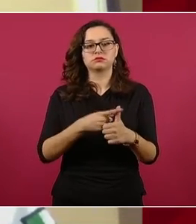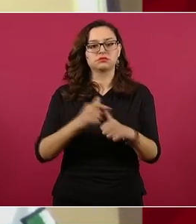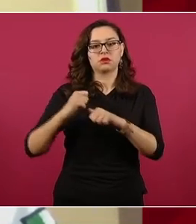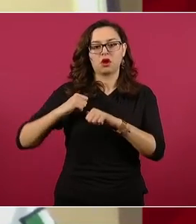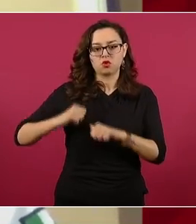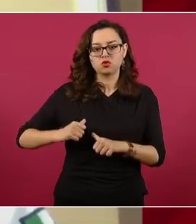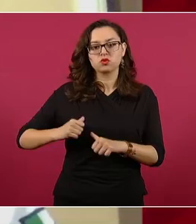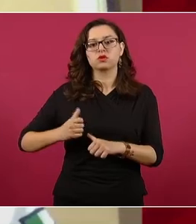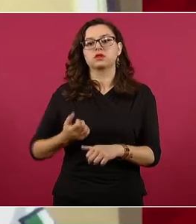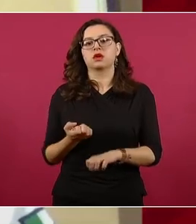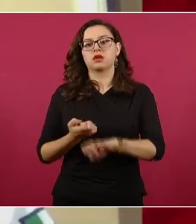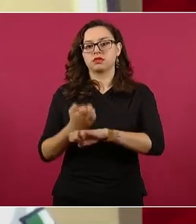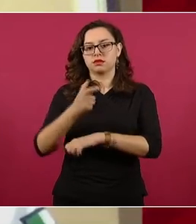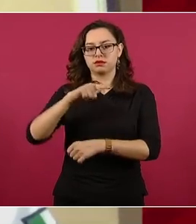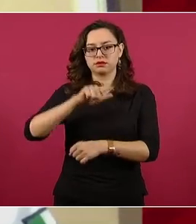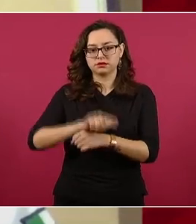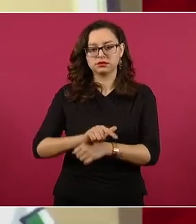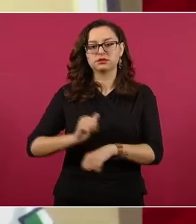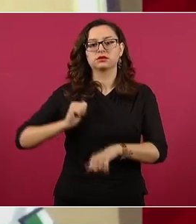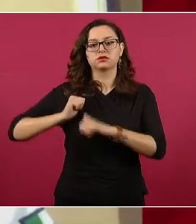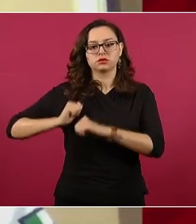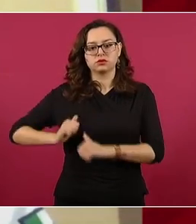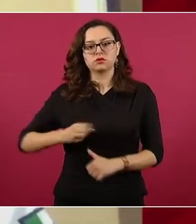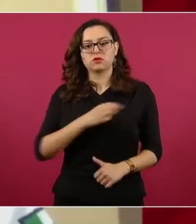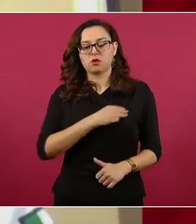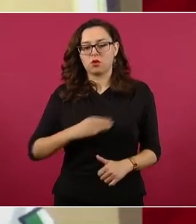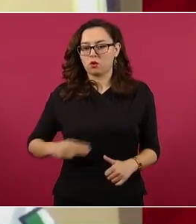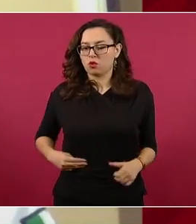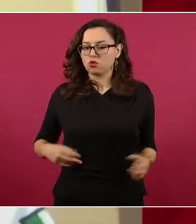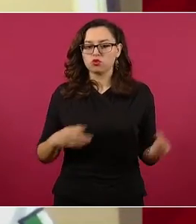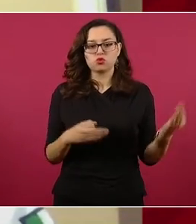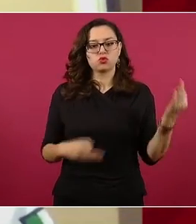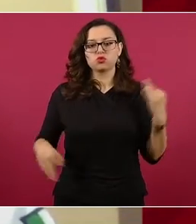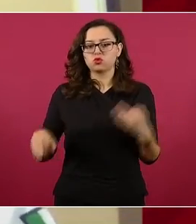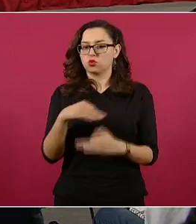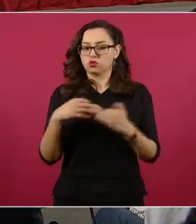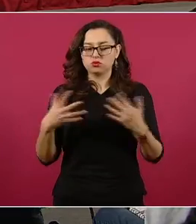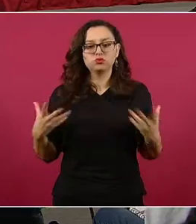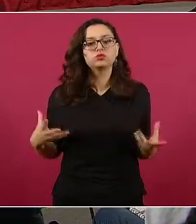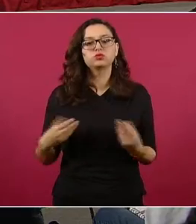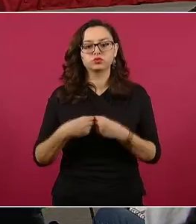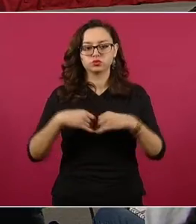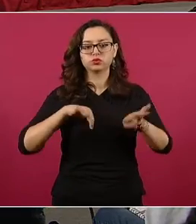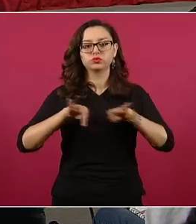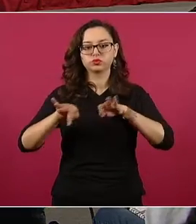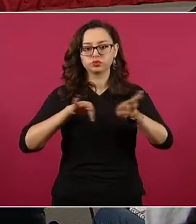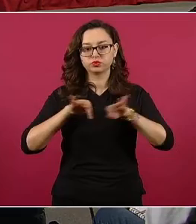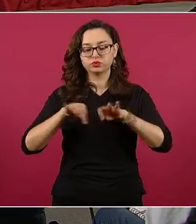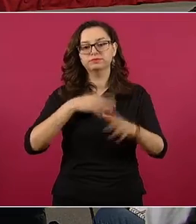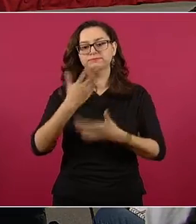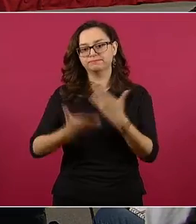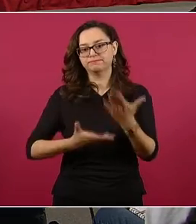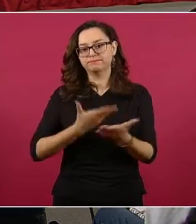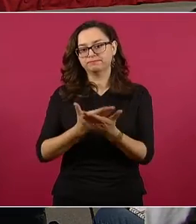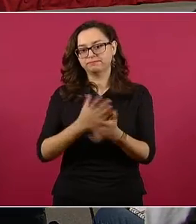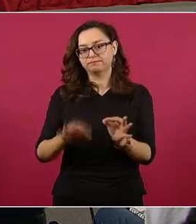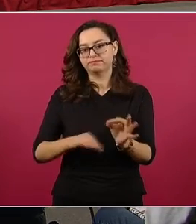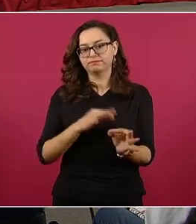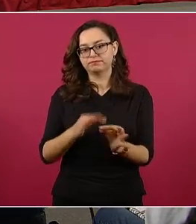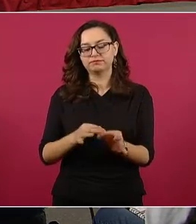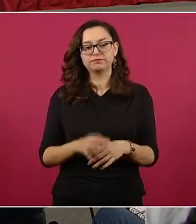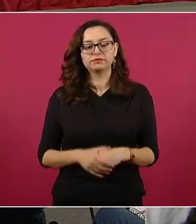autoridades del gobierno del estado y del gobierno municipal. Estoy a sus órdenes. Gracias,